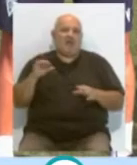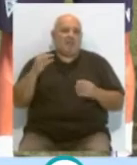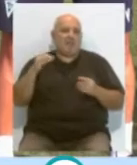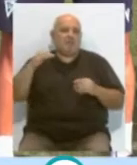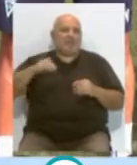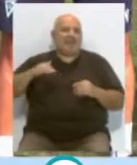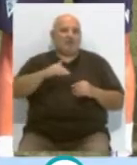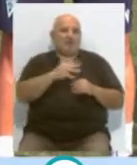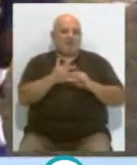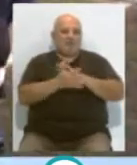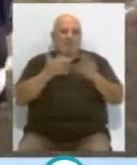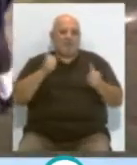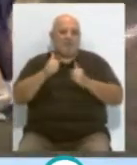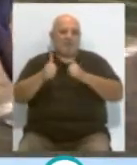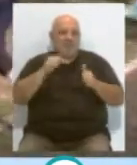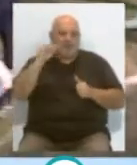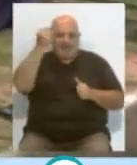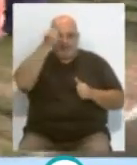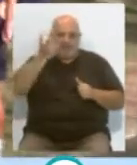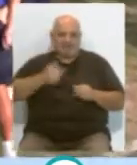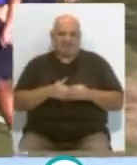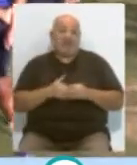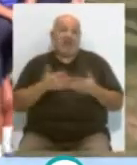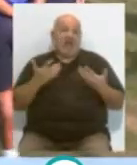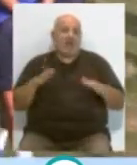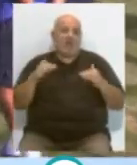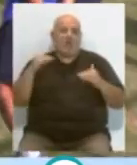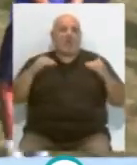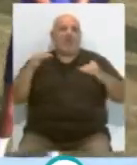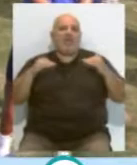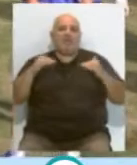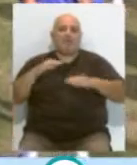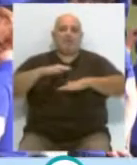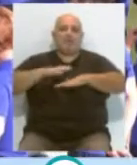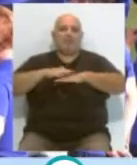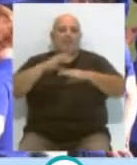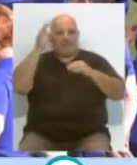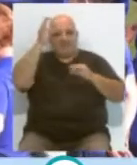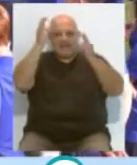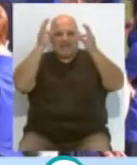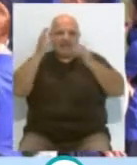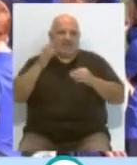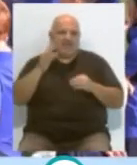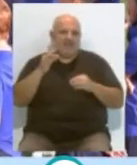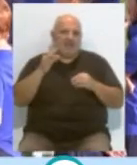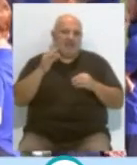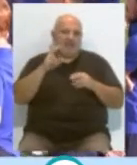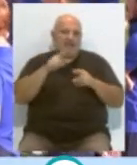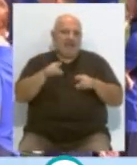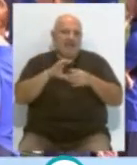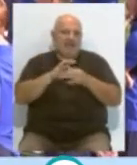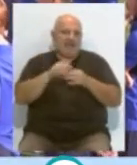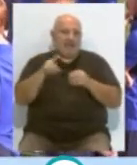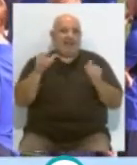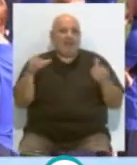los más pequeñitos, los que tenían más habilidad. Lo que pasa es que había tanta igualdad que cualquier mínimo detalle te puede decantar un partido, ¿no? Y eso